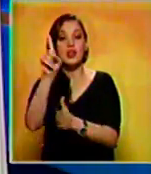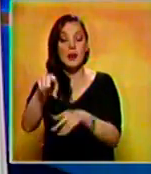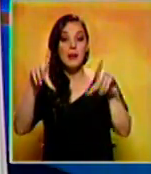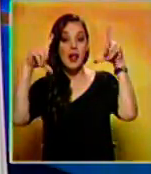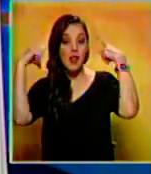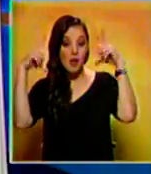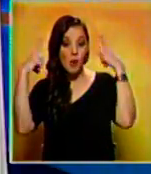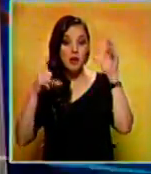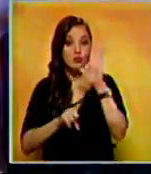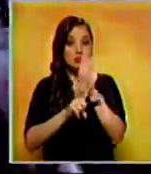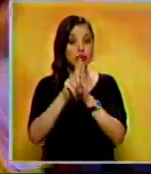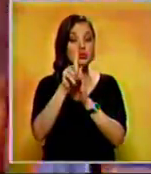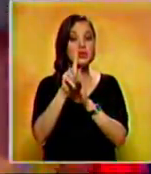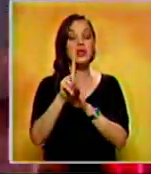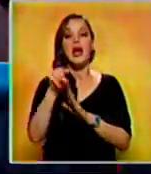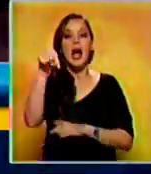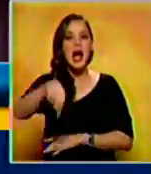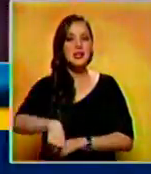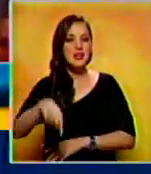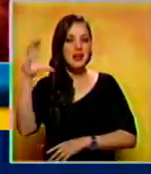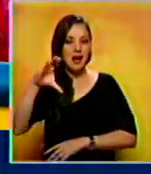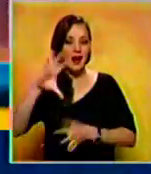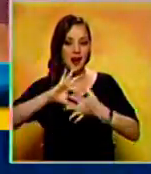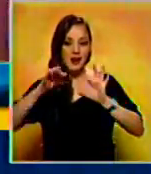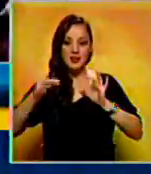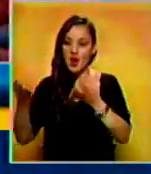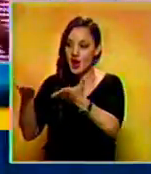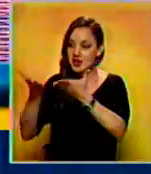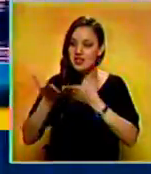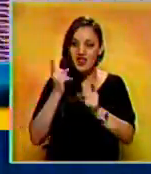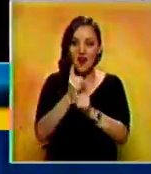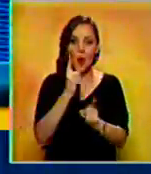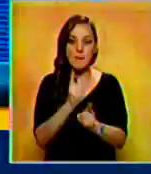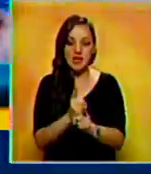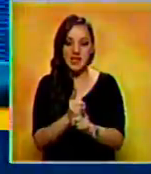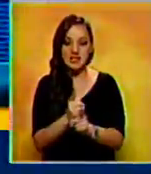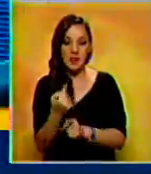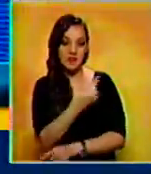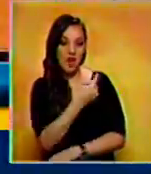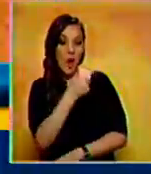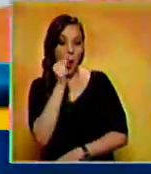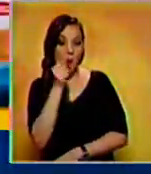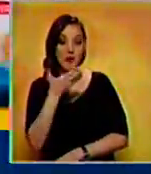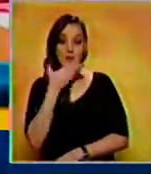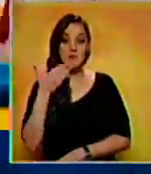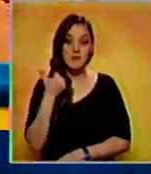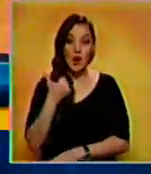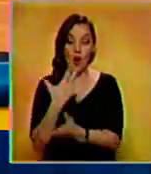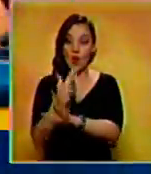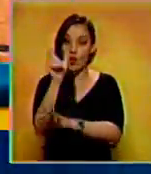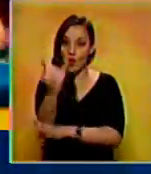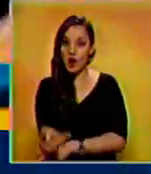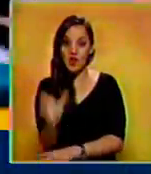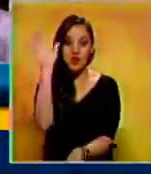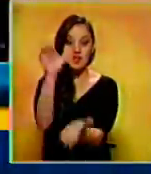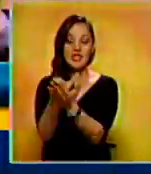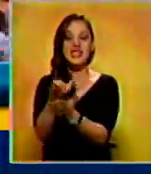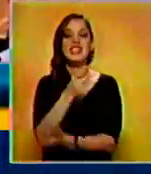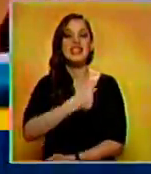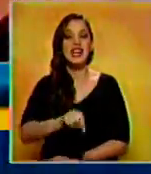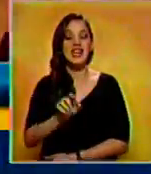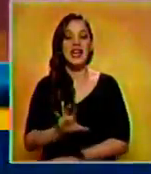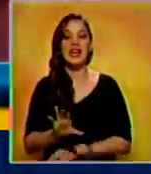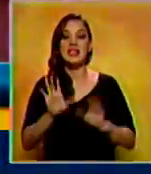Guaira. El Parque Naciones Unidas del Paraíso recibió el duelo capitalino. Walter Sharp fue el más destacado por Cocodrilos con 21 puntos y 7